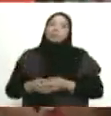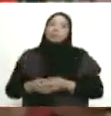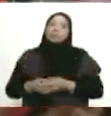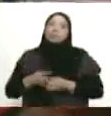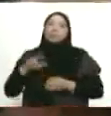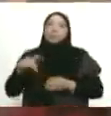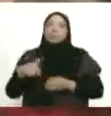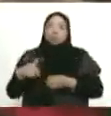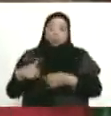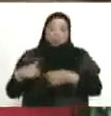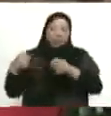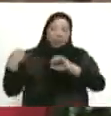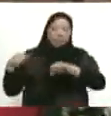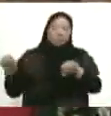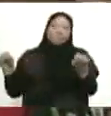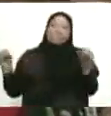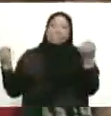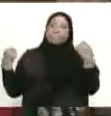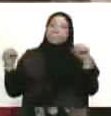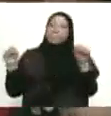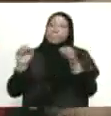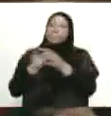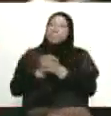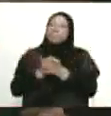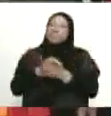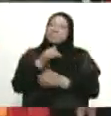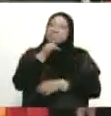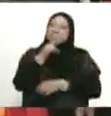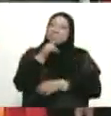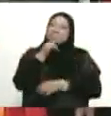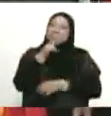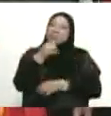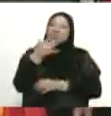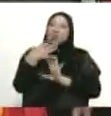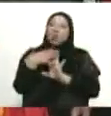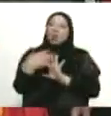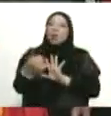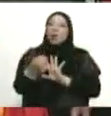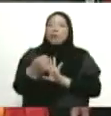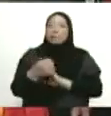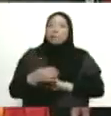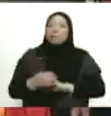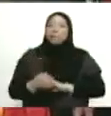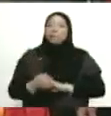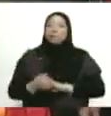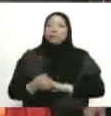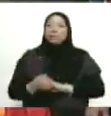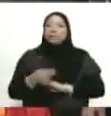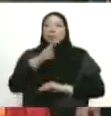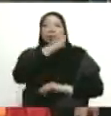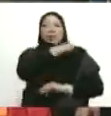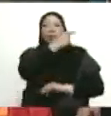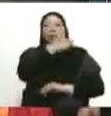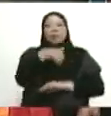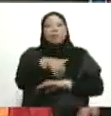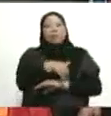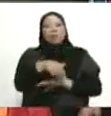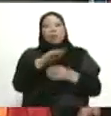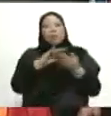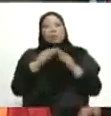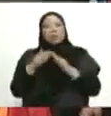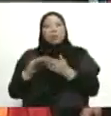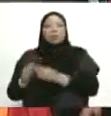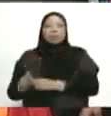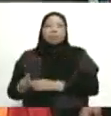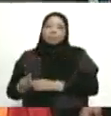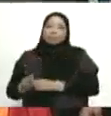nosotros hemos insistido, compañeros, compañeras, que por el ejemplo de ustedes, jefe de calle, jefe de comunidad,